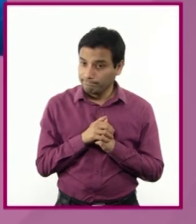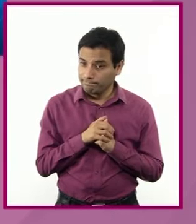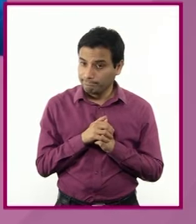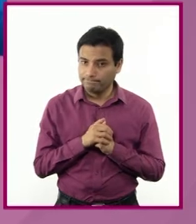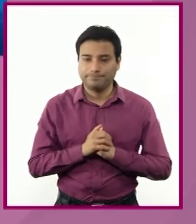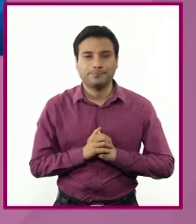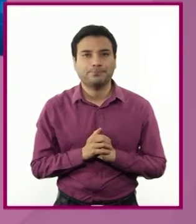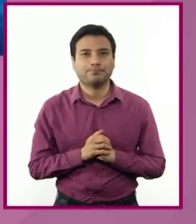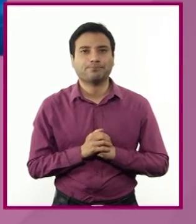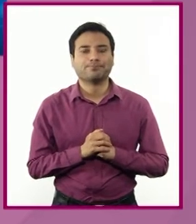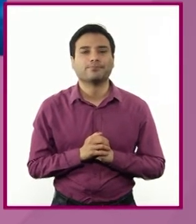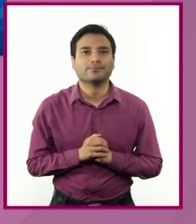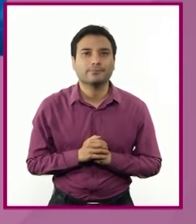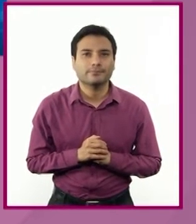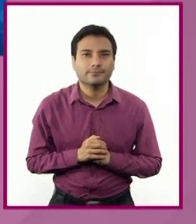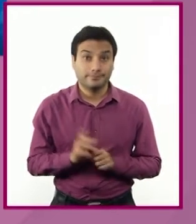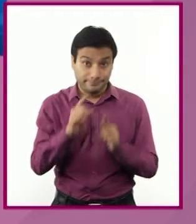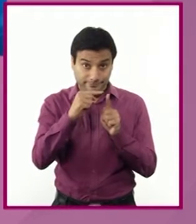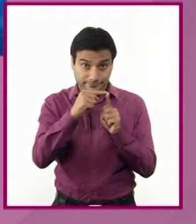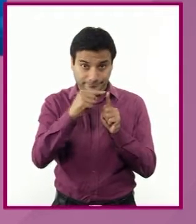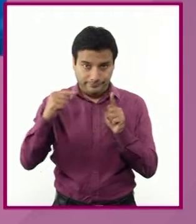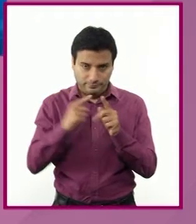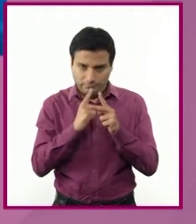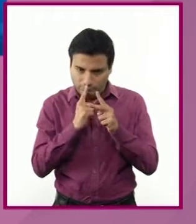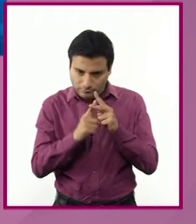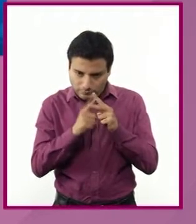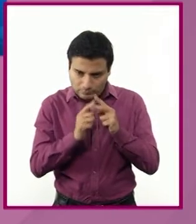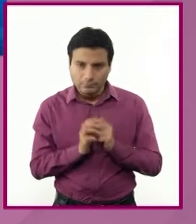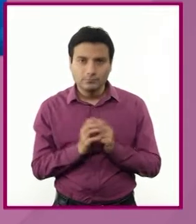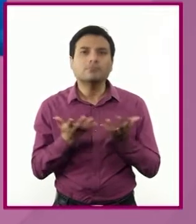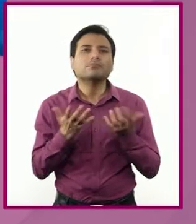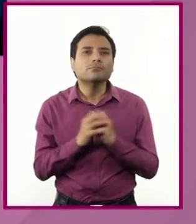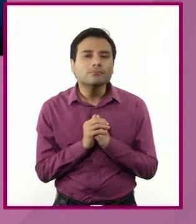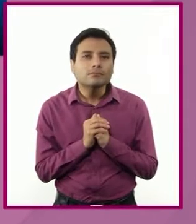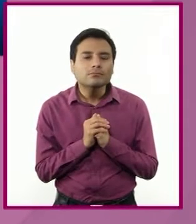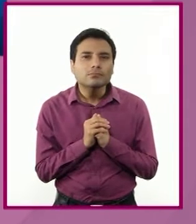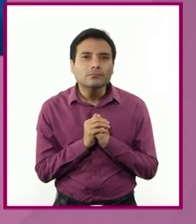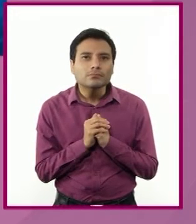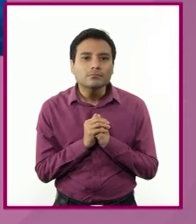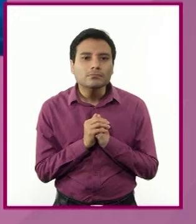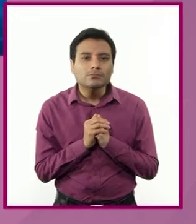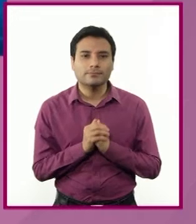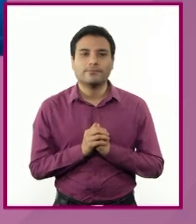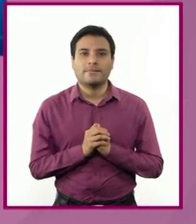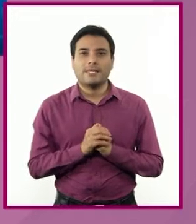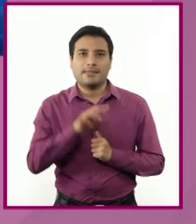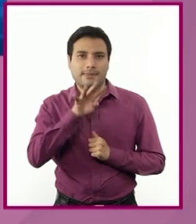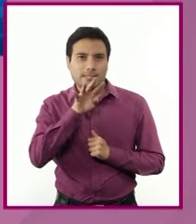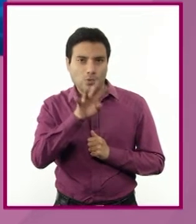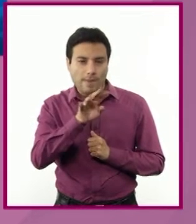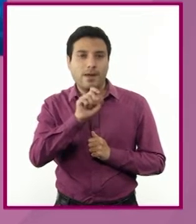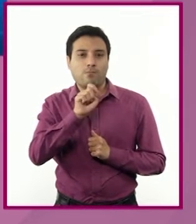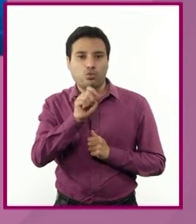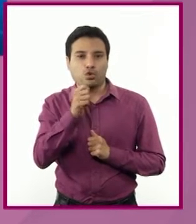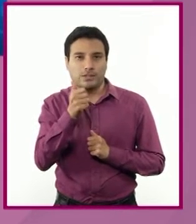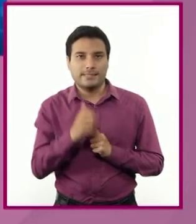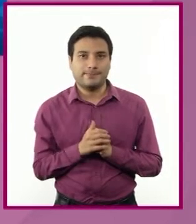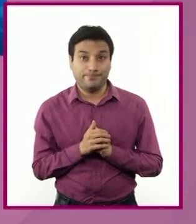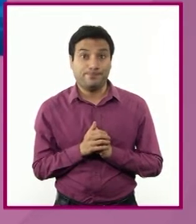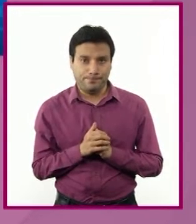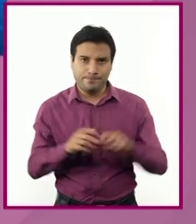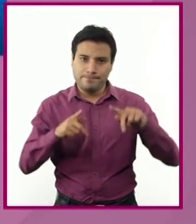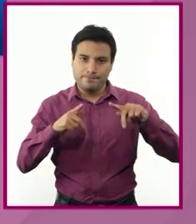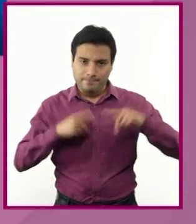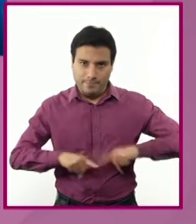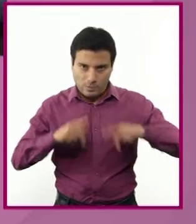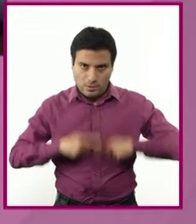176.215 kilómetros cuadrados. Uruguay tiene una densidad de población de 19.6 habitantes por